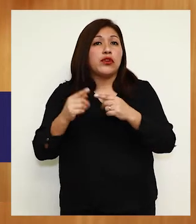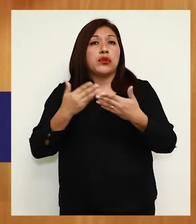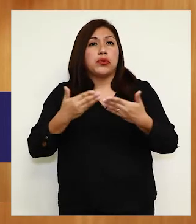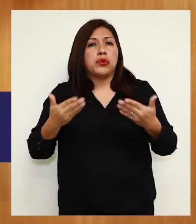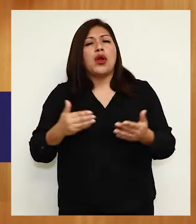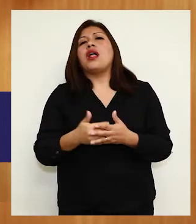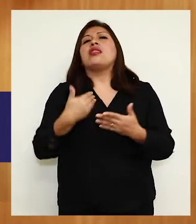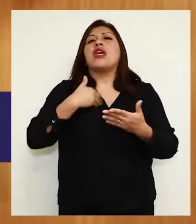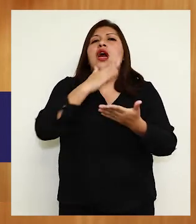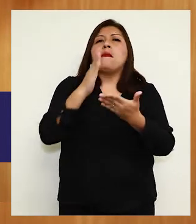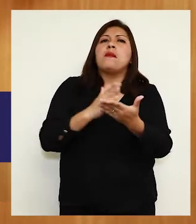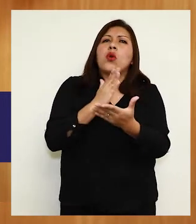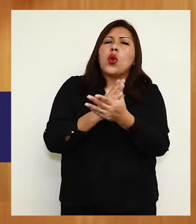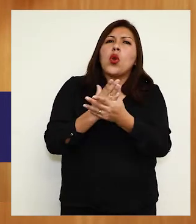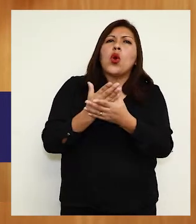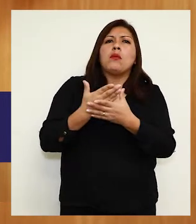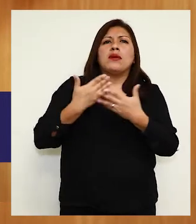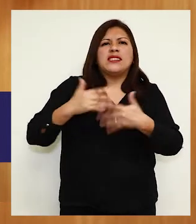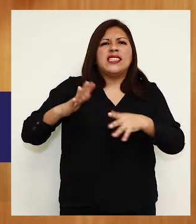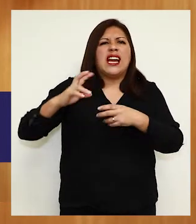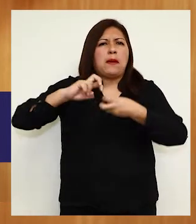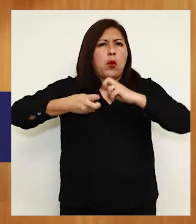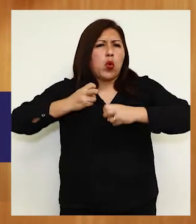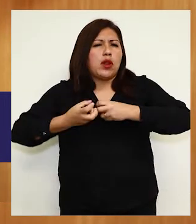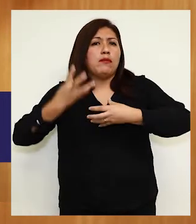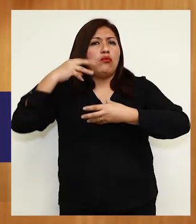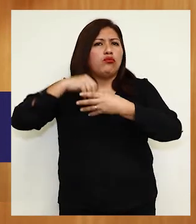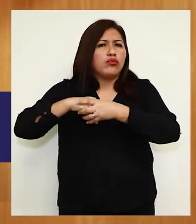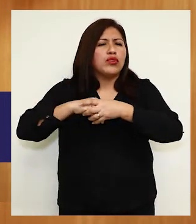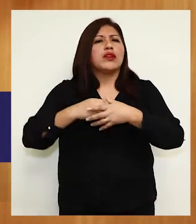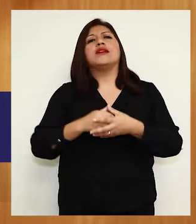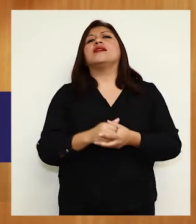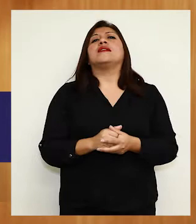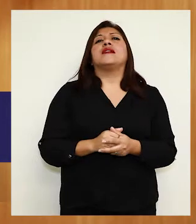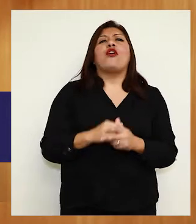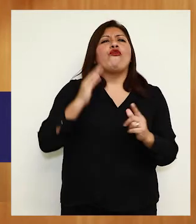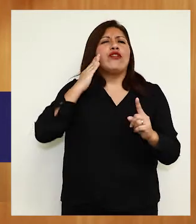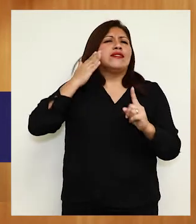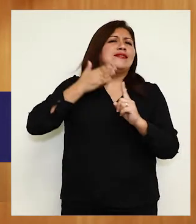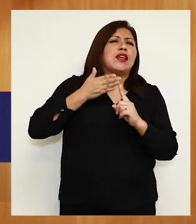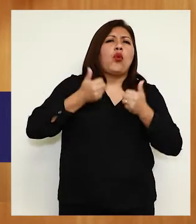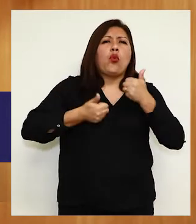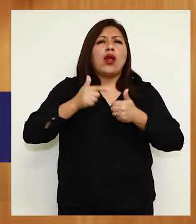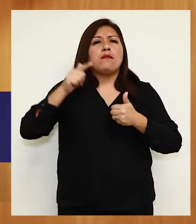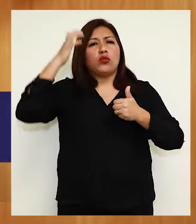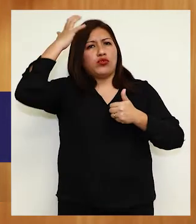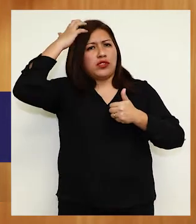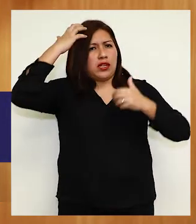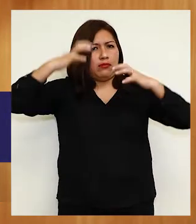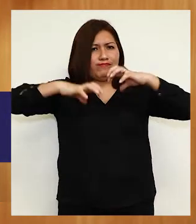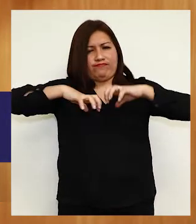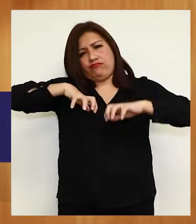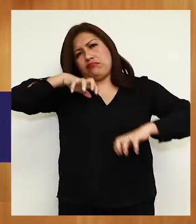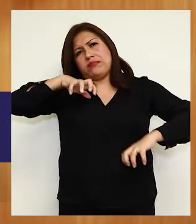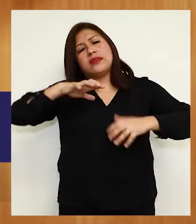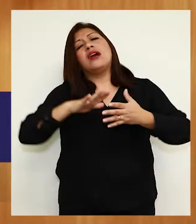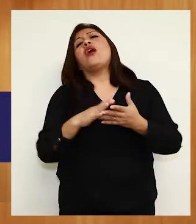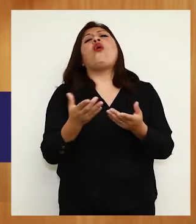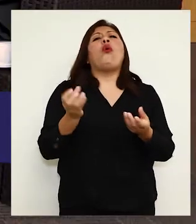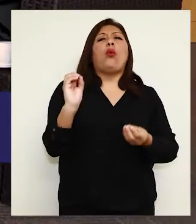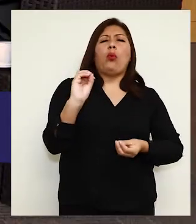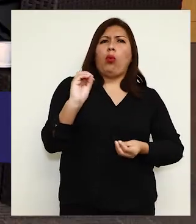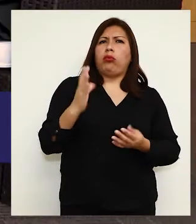con secuelas específicas o condicionadas por accidente cerebrovascular o